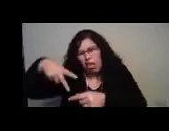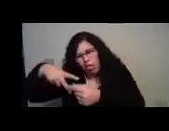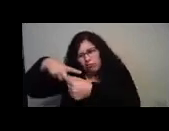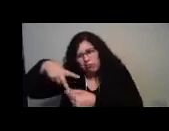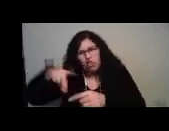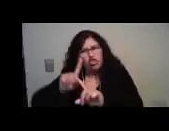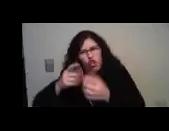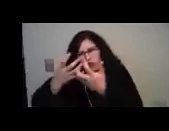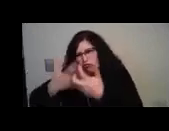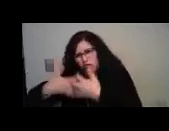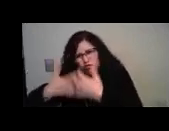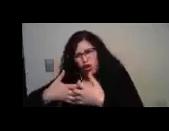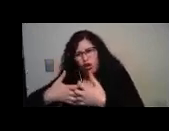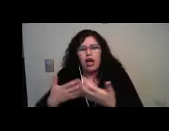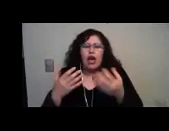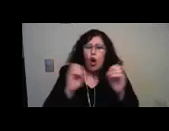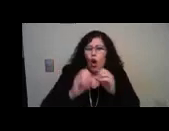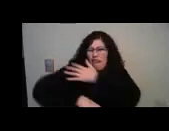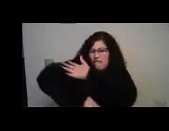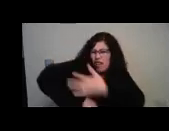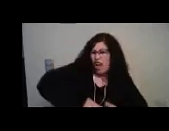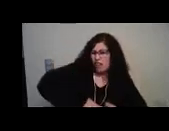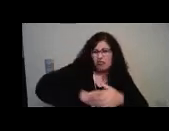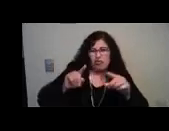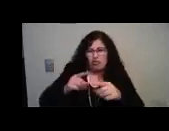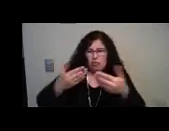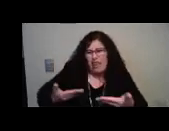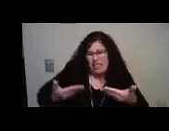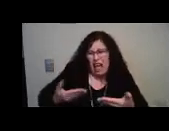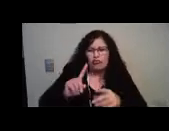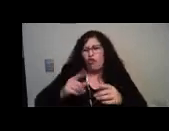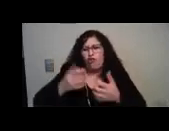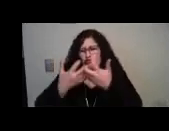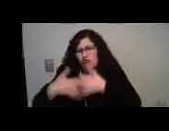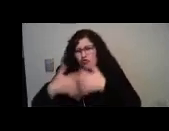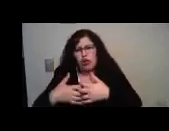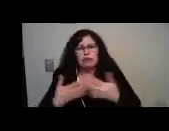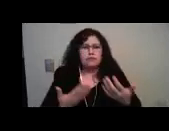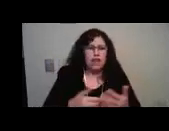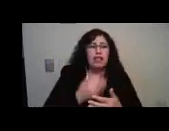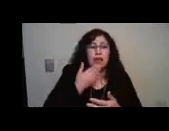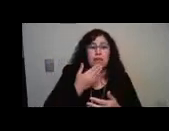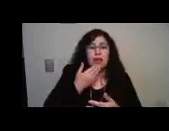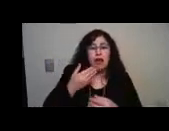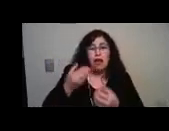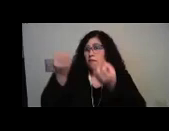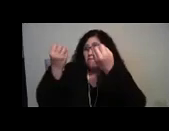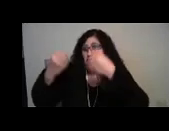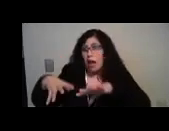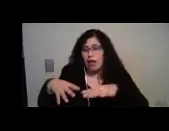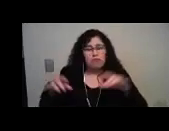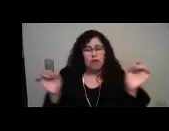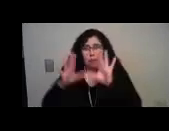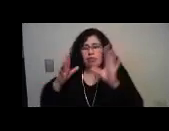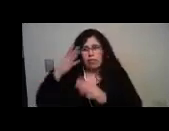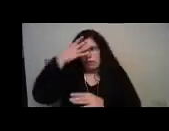ya. Pérdida repentina de sensibilidad, yo creo que si uno hace un poco de memoria es muy probable que en algún momento